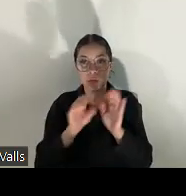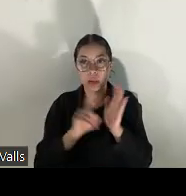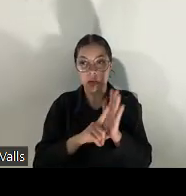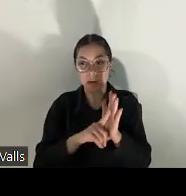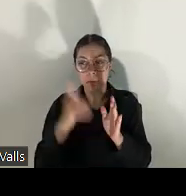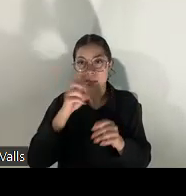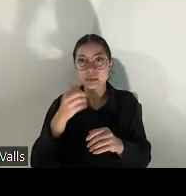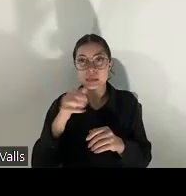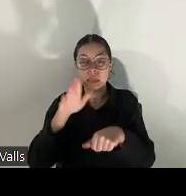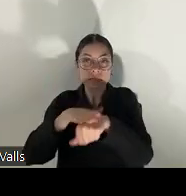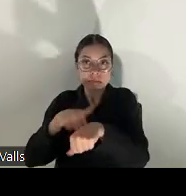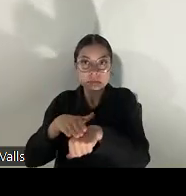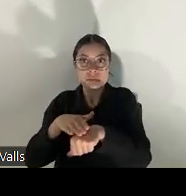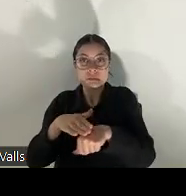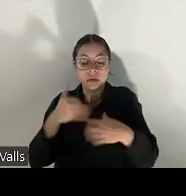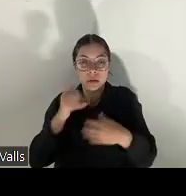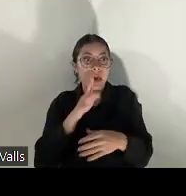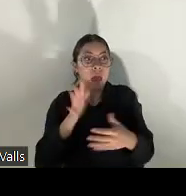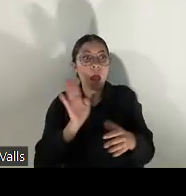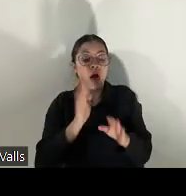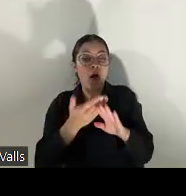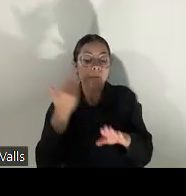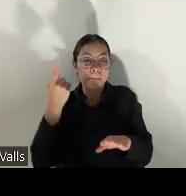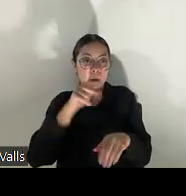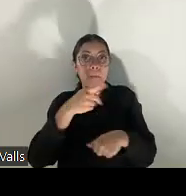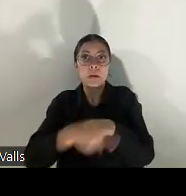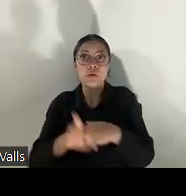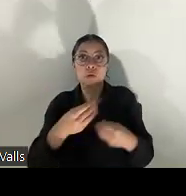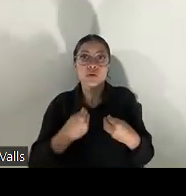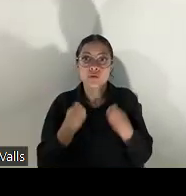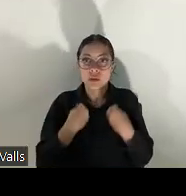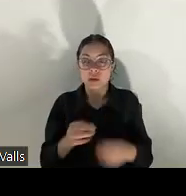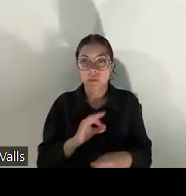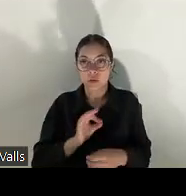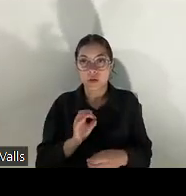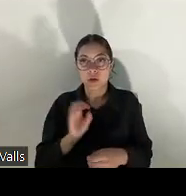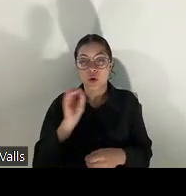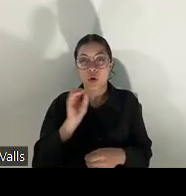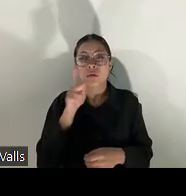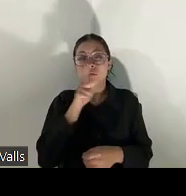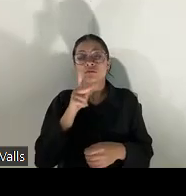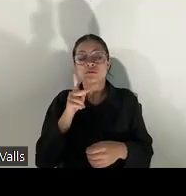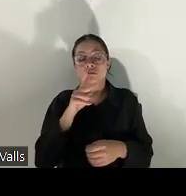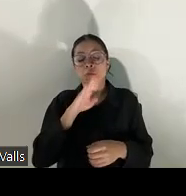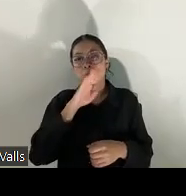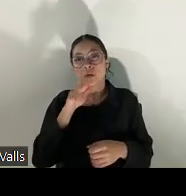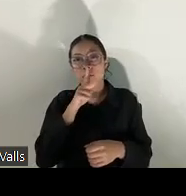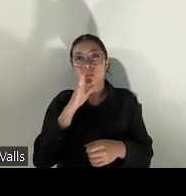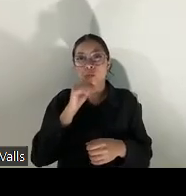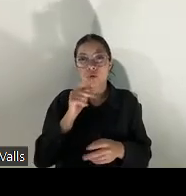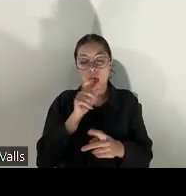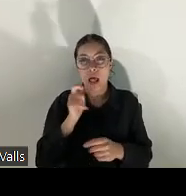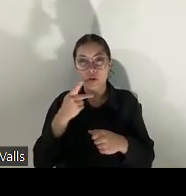hablan de cosas que pudieran poner en riesgo su vida, como que pudiera broncoaspirar. Entonces, ahí también es muy